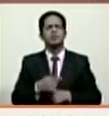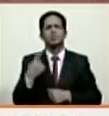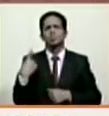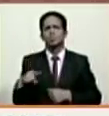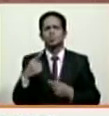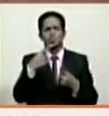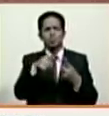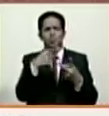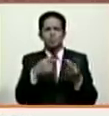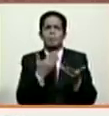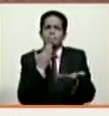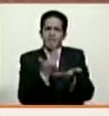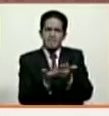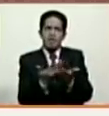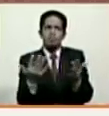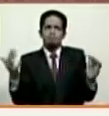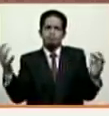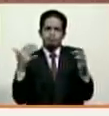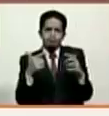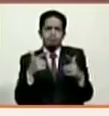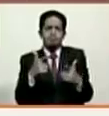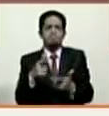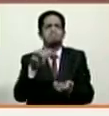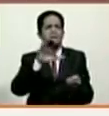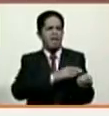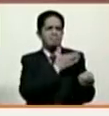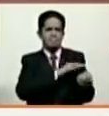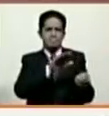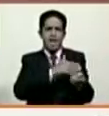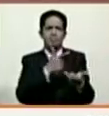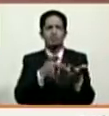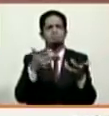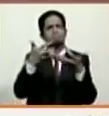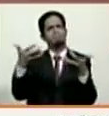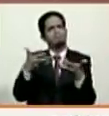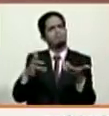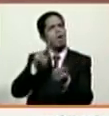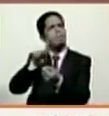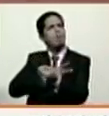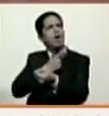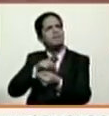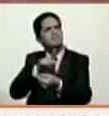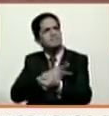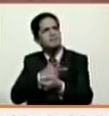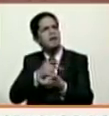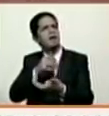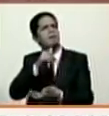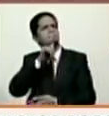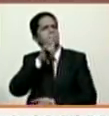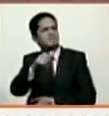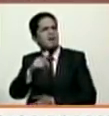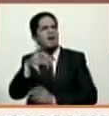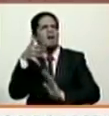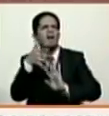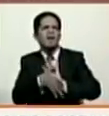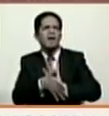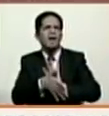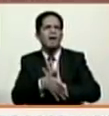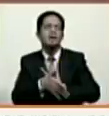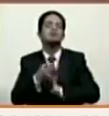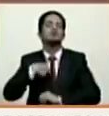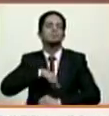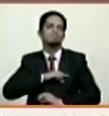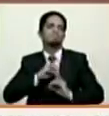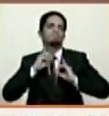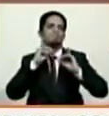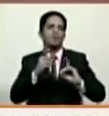nos han pedido participar con su voz, con sus canciones, con sus letras, con su poesía, con su mensaje, que hemos debido dedicar 2 días,